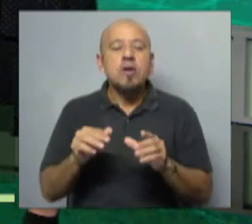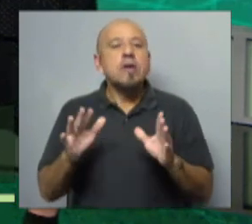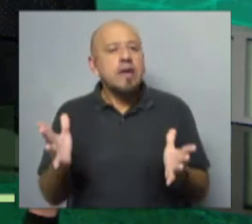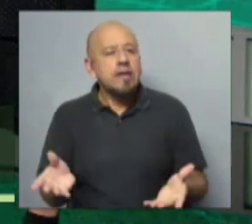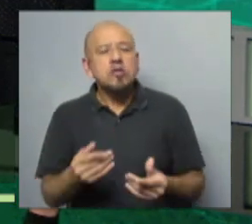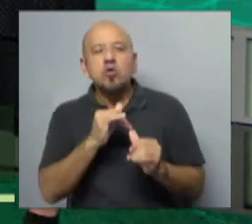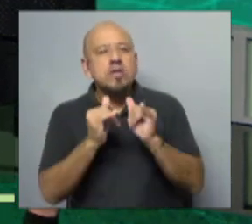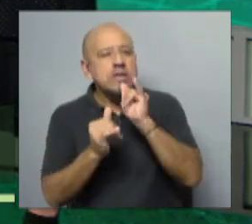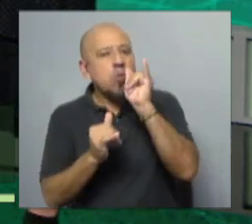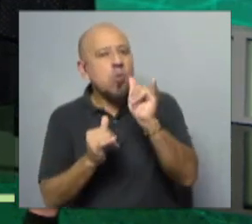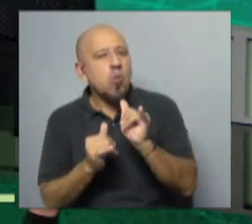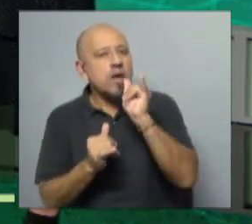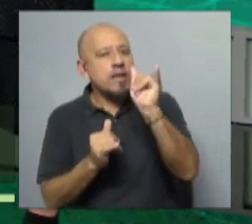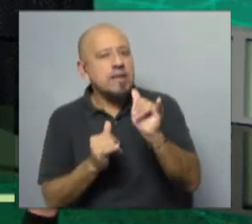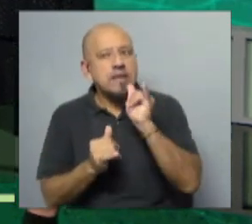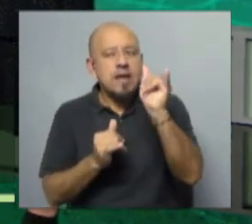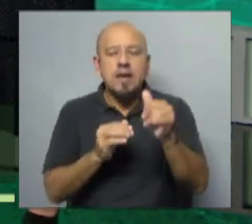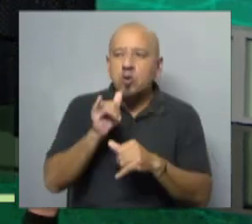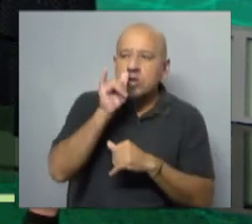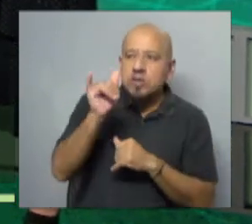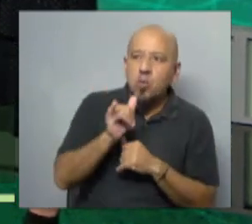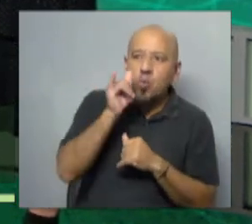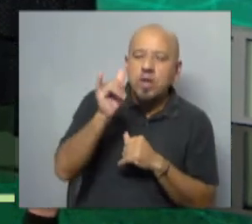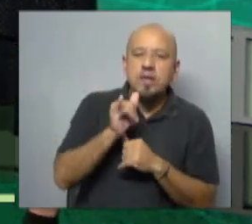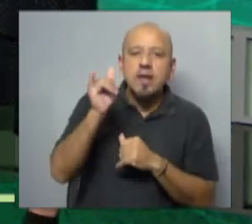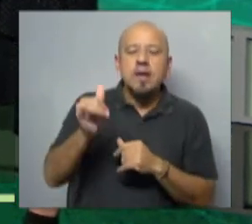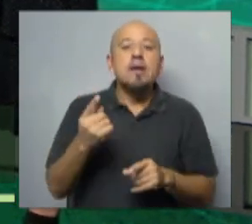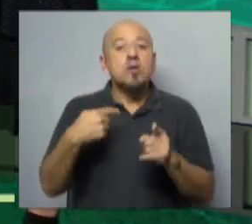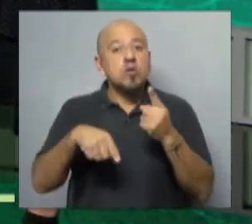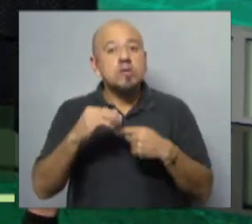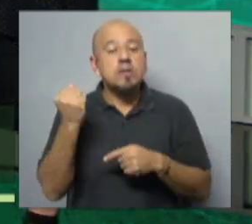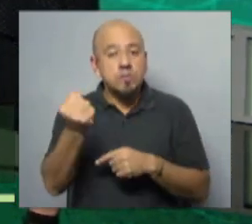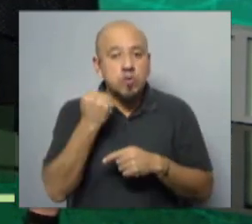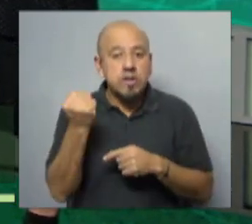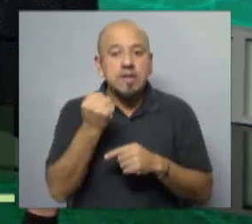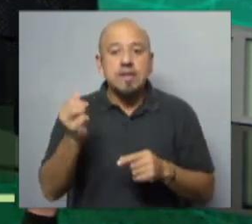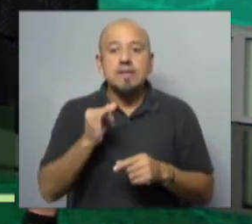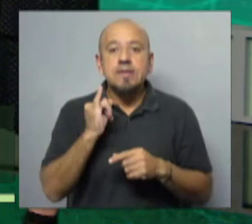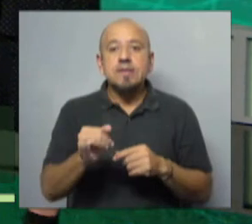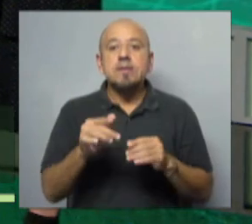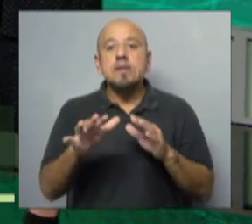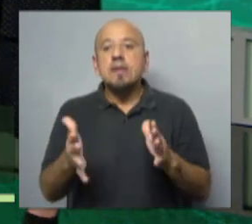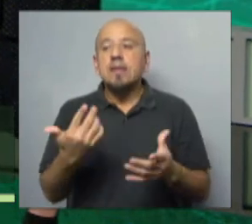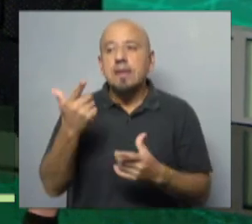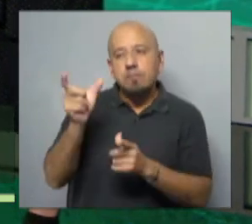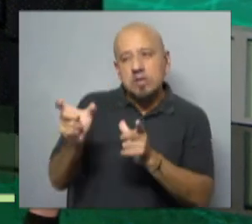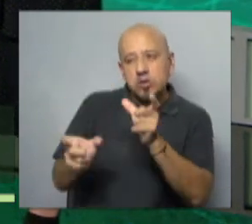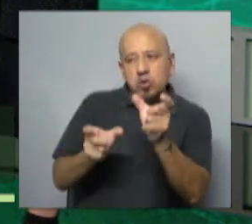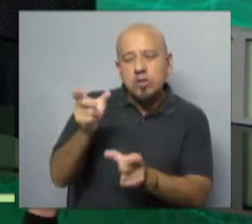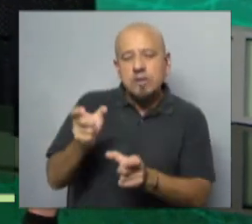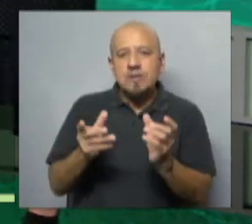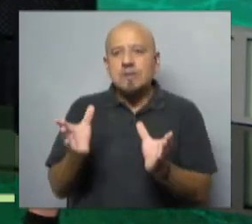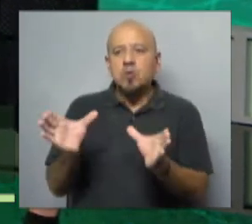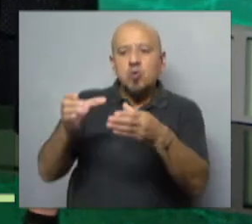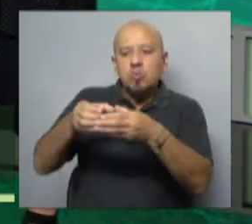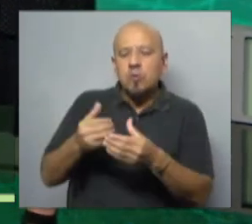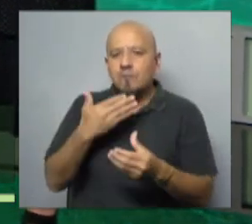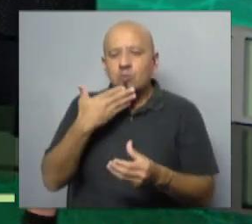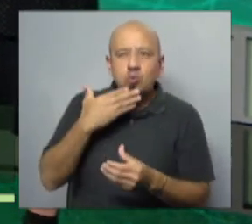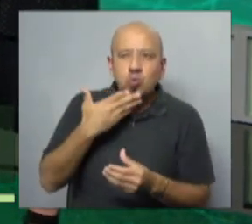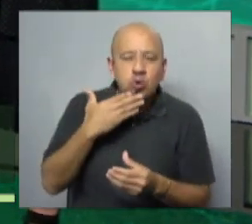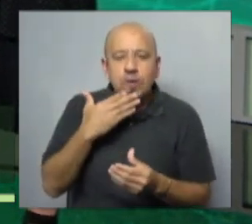que se construye y de la forma en que se construyen donde importan mucho también si estamos pensando en que el perfil de los indecisos y de las indecisas